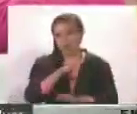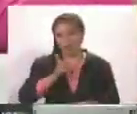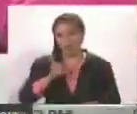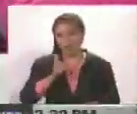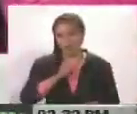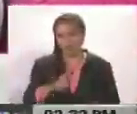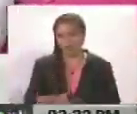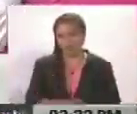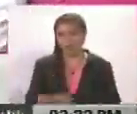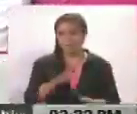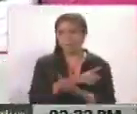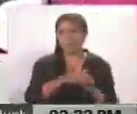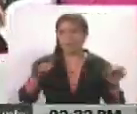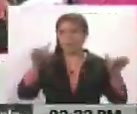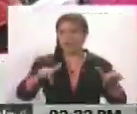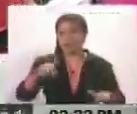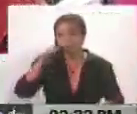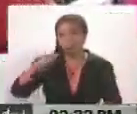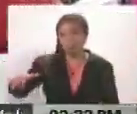Y ese pueblo,